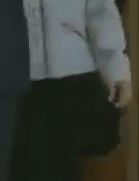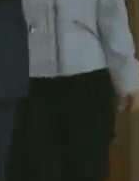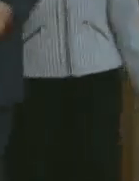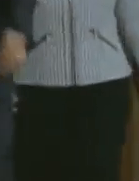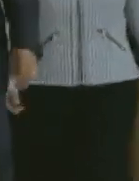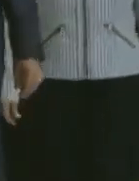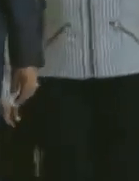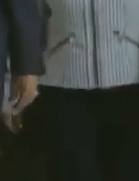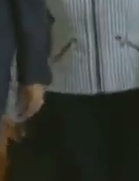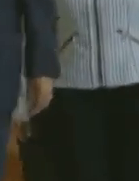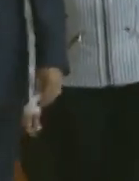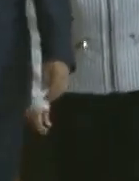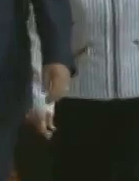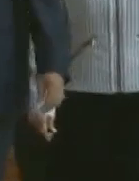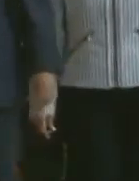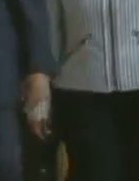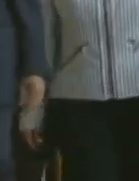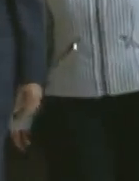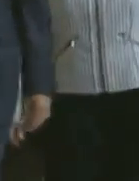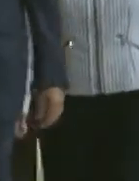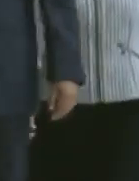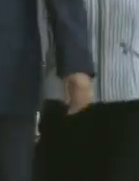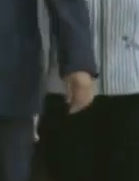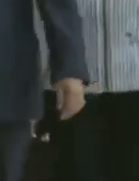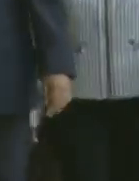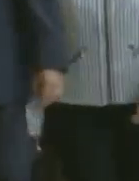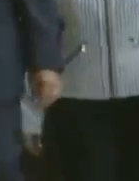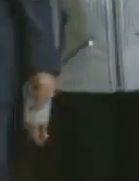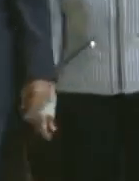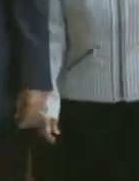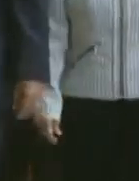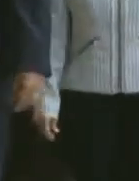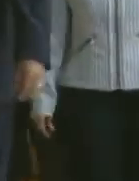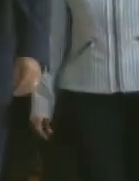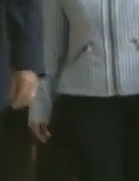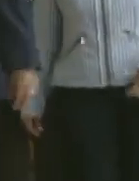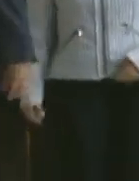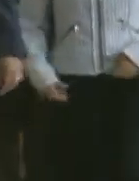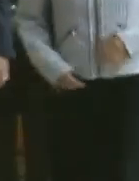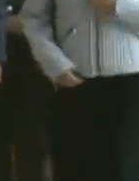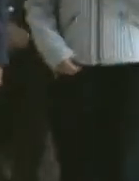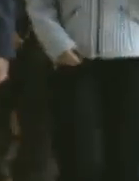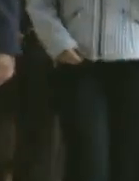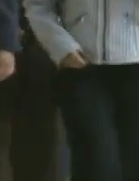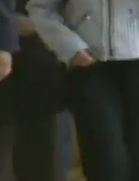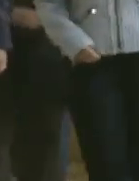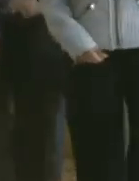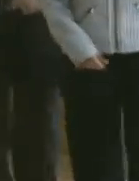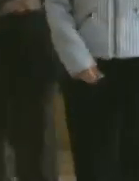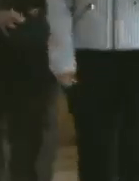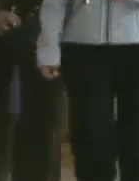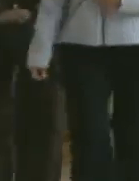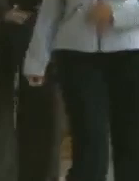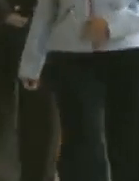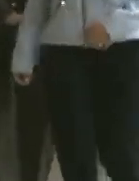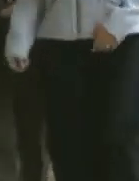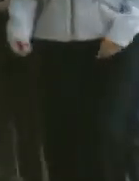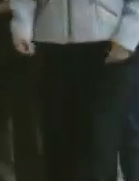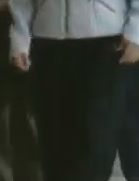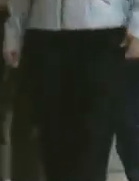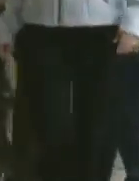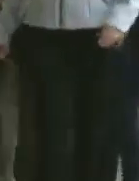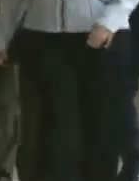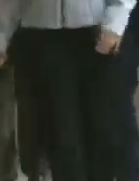señor karim jamat kan como el presidente constitucional de la república bolivariana de venezuela una alianza